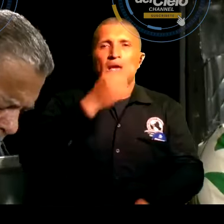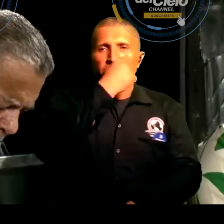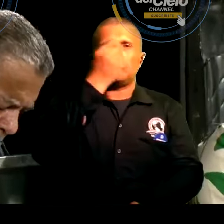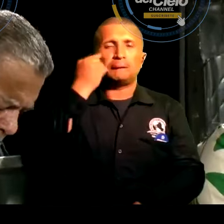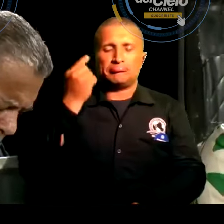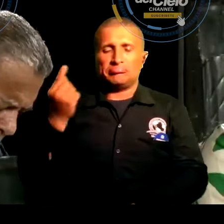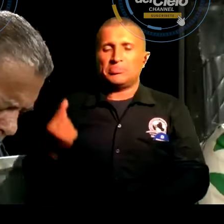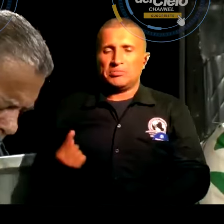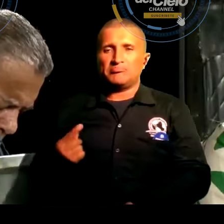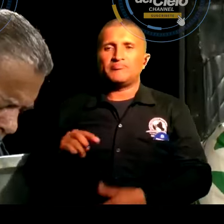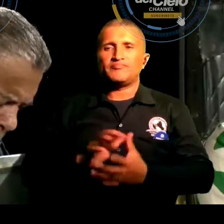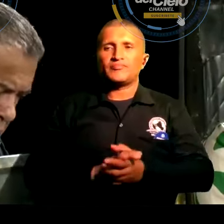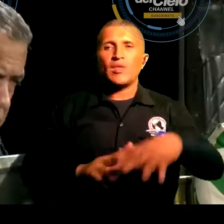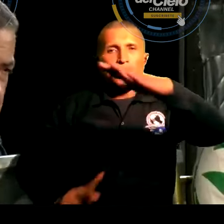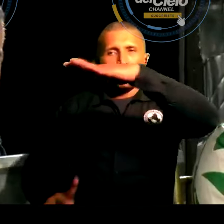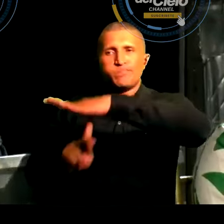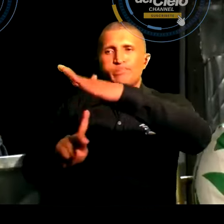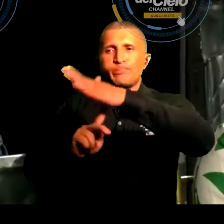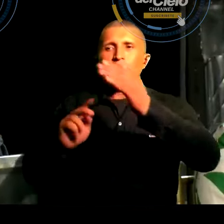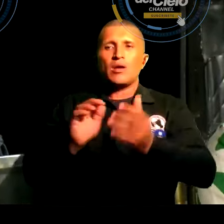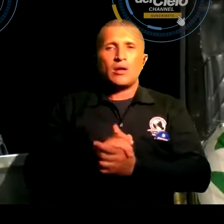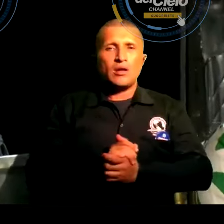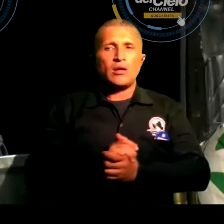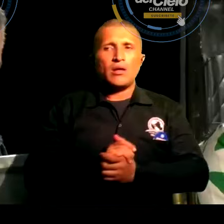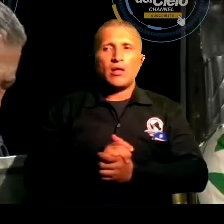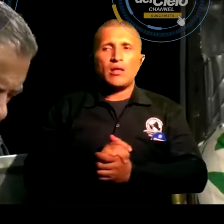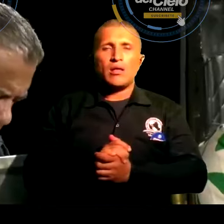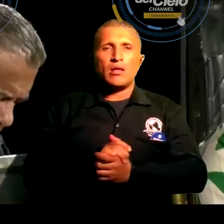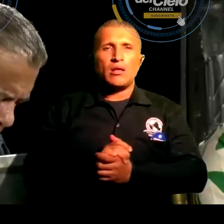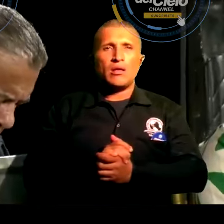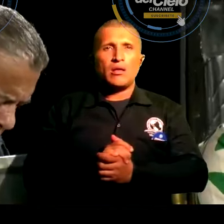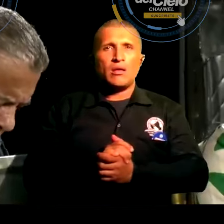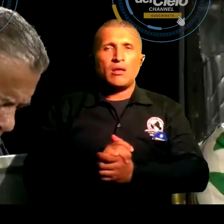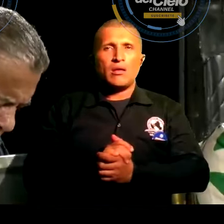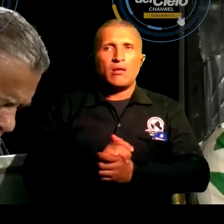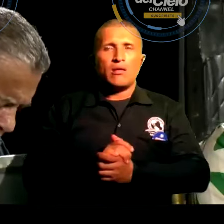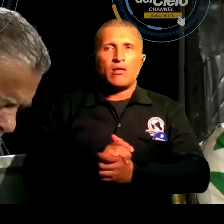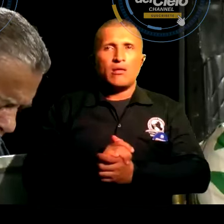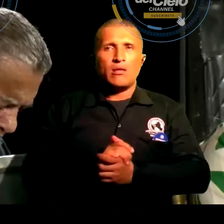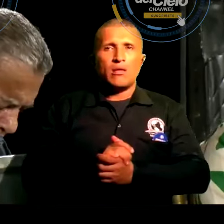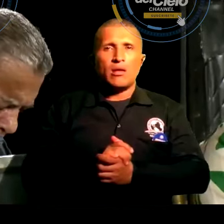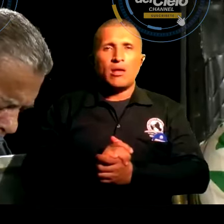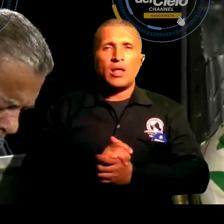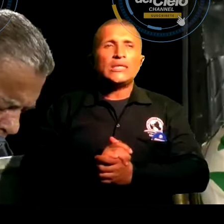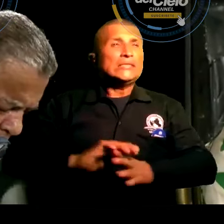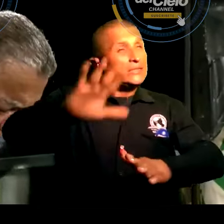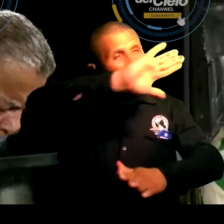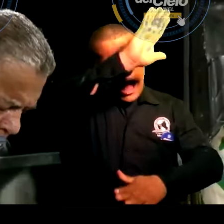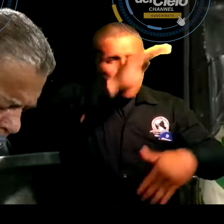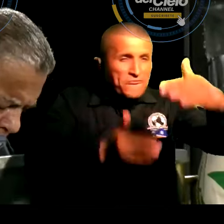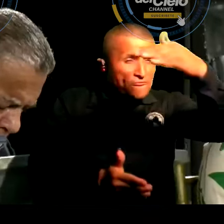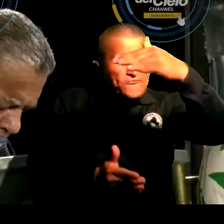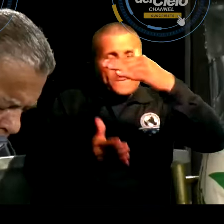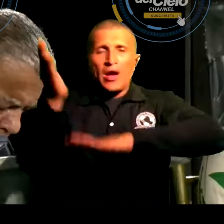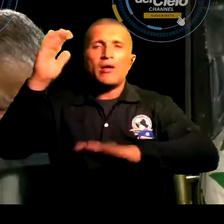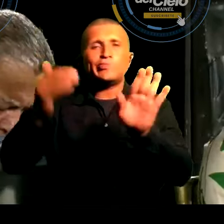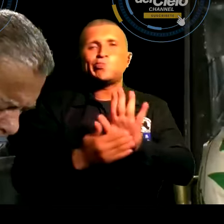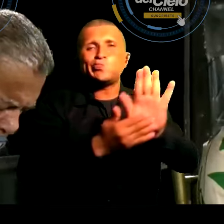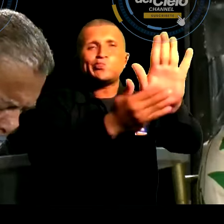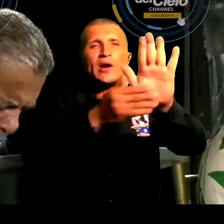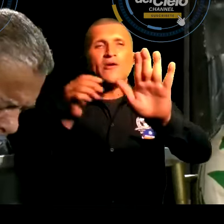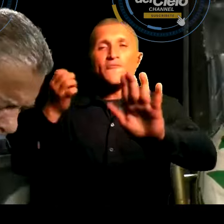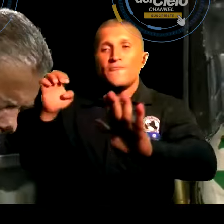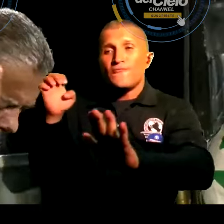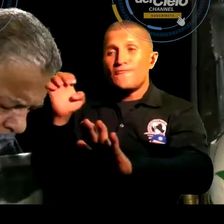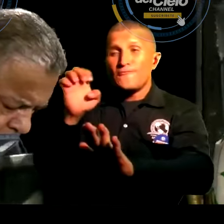Pablo, cuando se estaba despidiendo de la iglesia en Mileto, presentó el evangelio como el